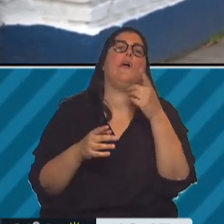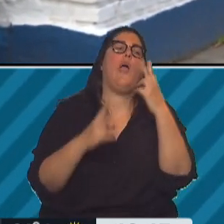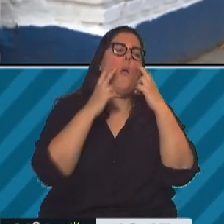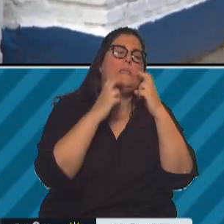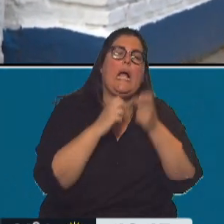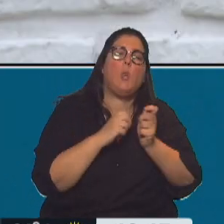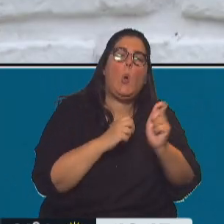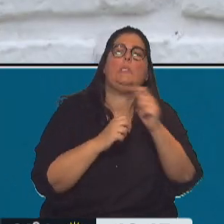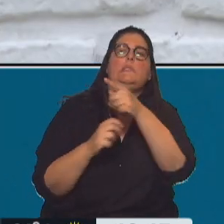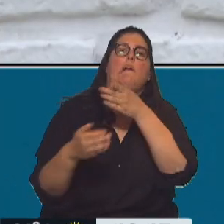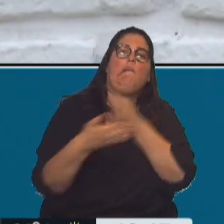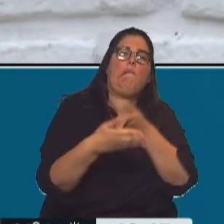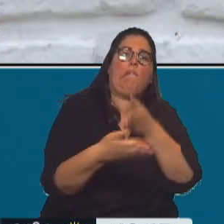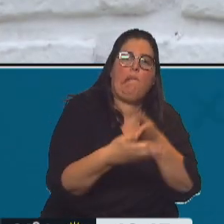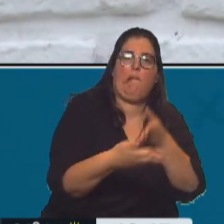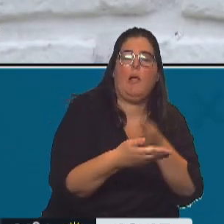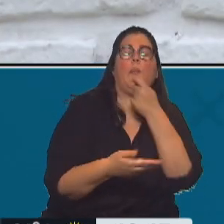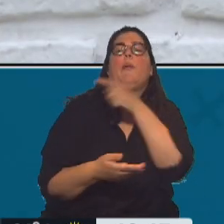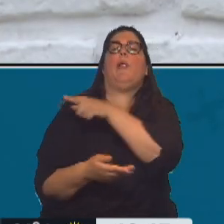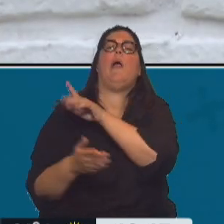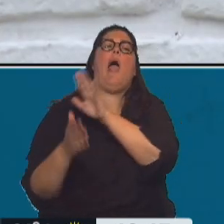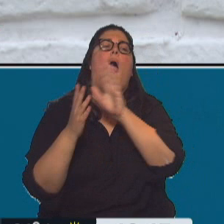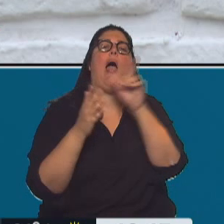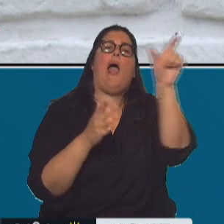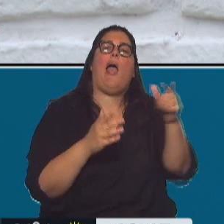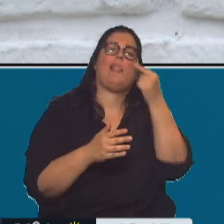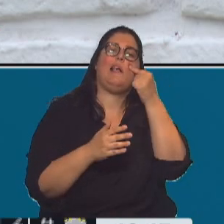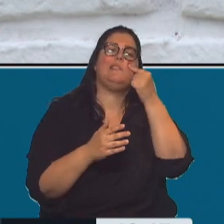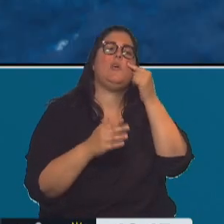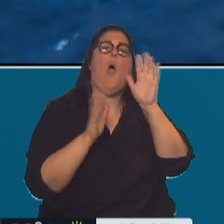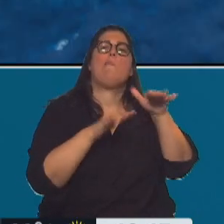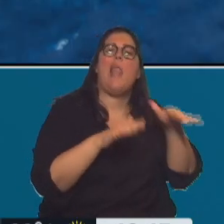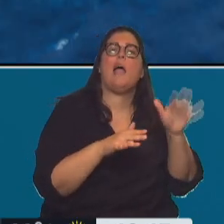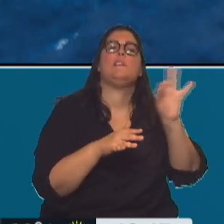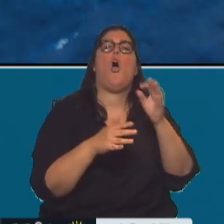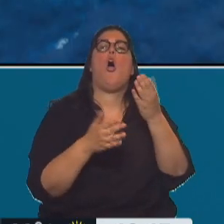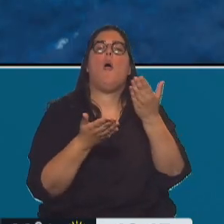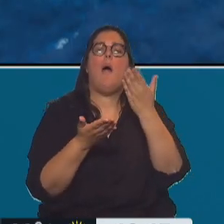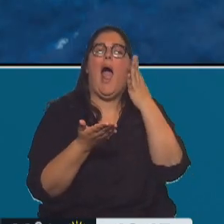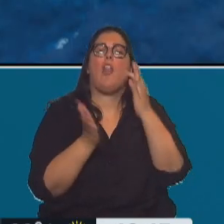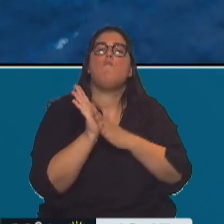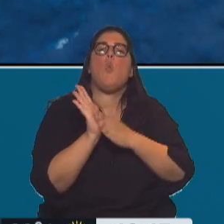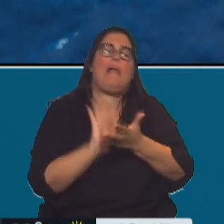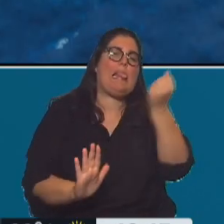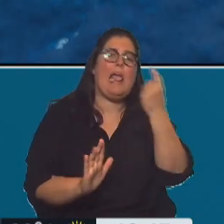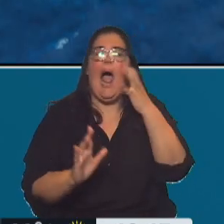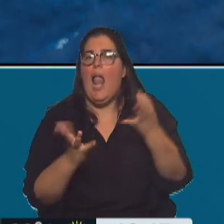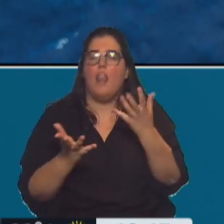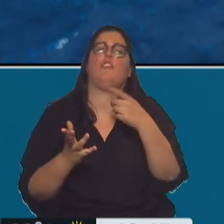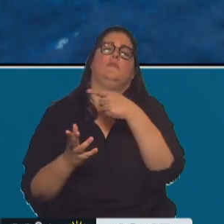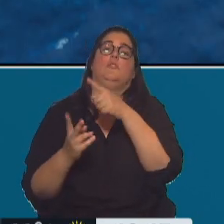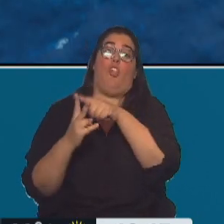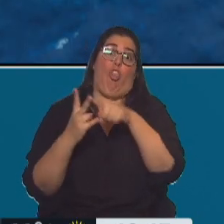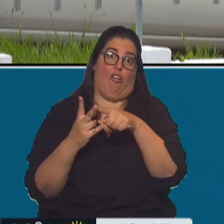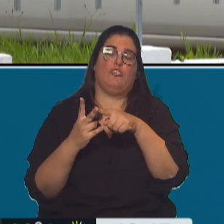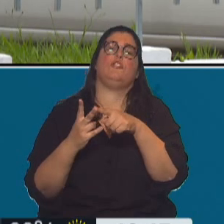investigación. Por ejemplo, amenazando a un testigo, destruyendo una prueba. En el caso de Lotocchi en particular, no parecía